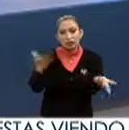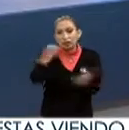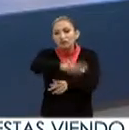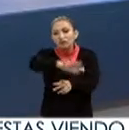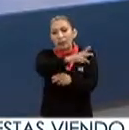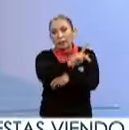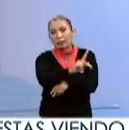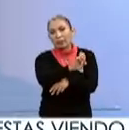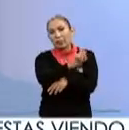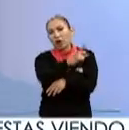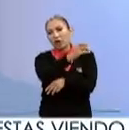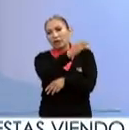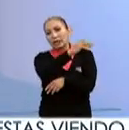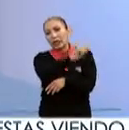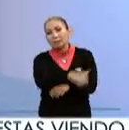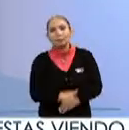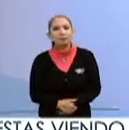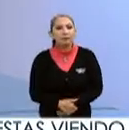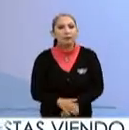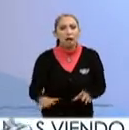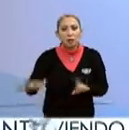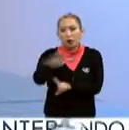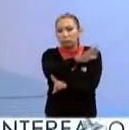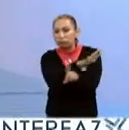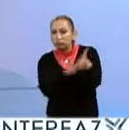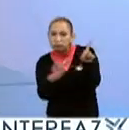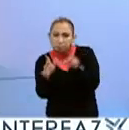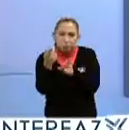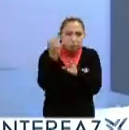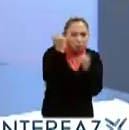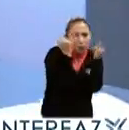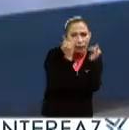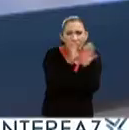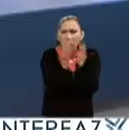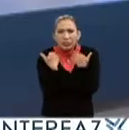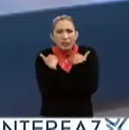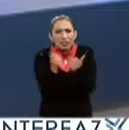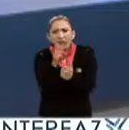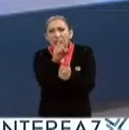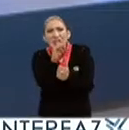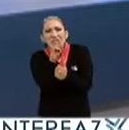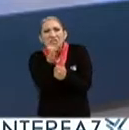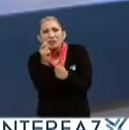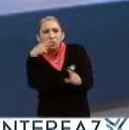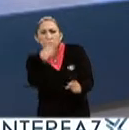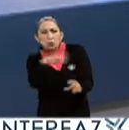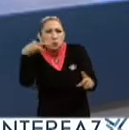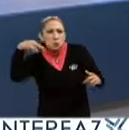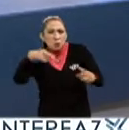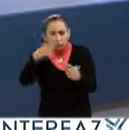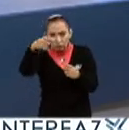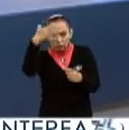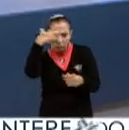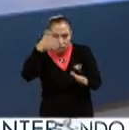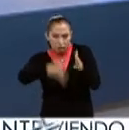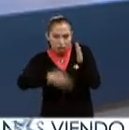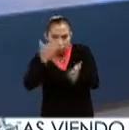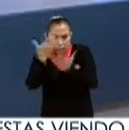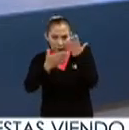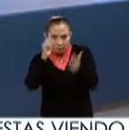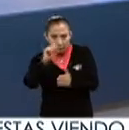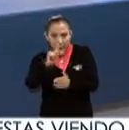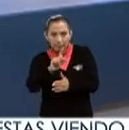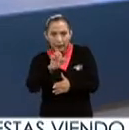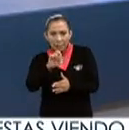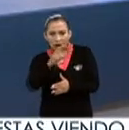terreno de la pedagogía, por lo menos? En un marco conceptual, ¿cómo podemos entender la didáctica desde tu perspectiva? Tú que estudiaste